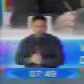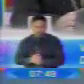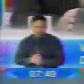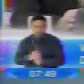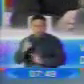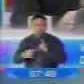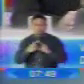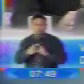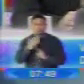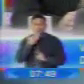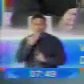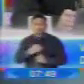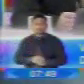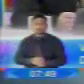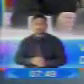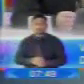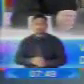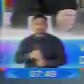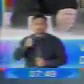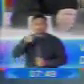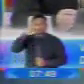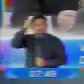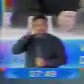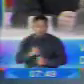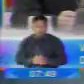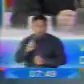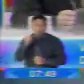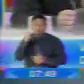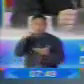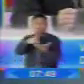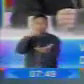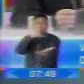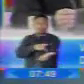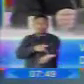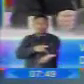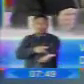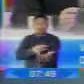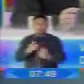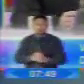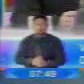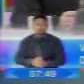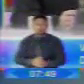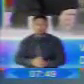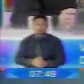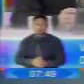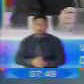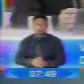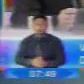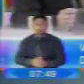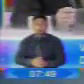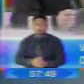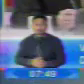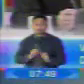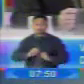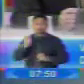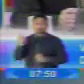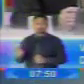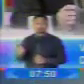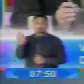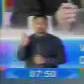cómo? Lo realizamos ayer, el primer programa, Robert. Tuvimos la